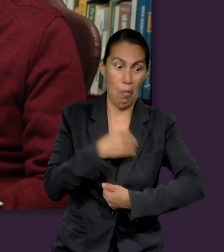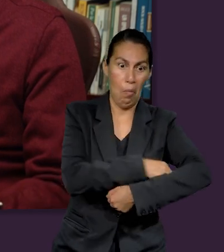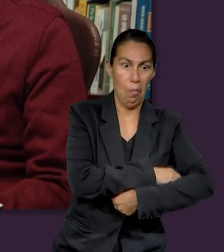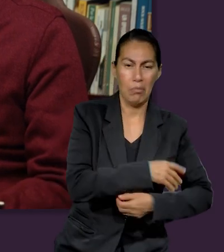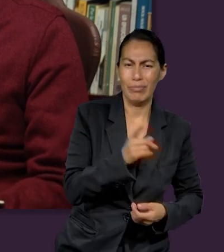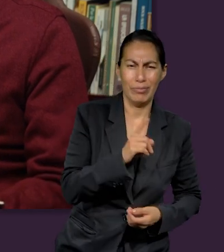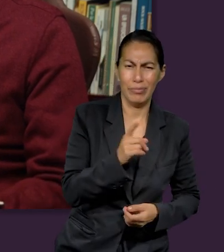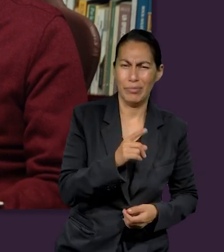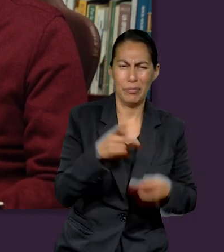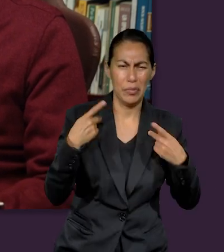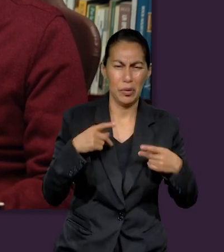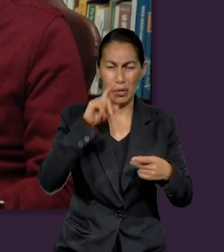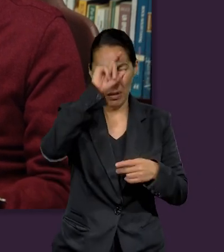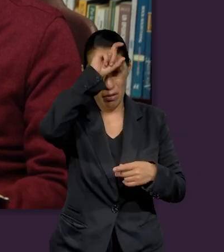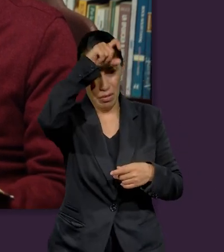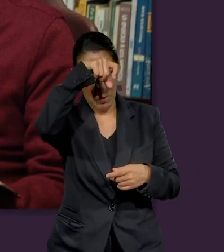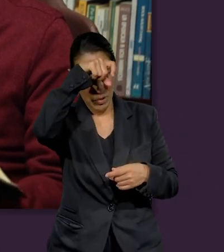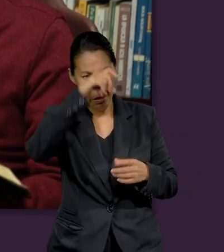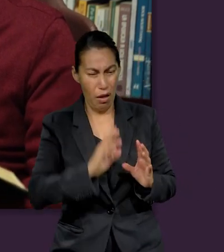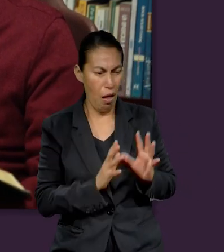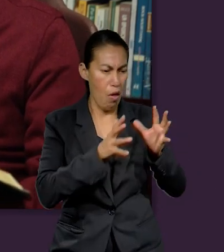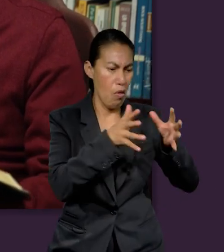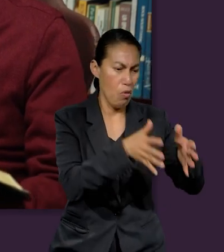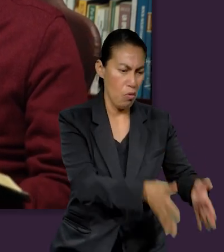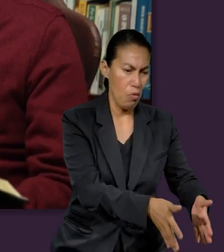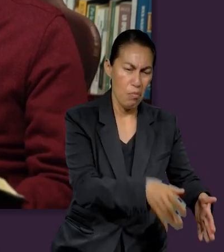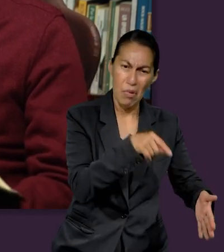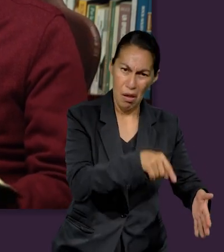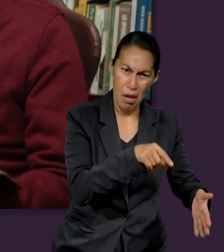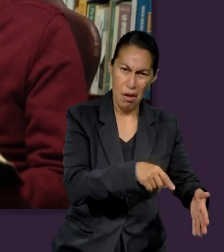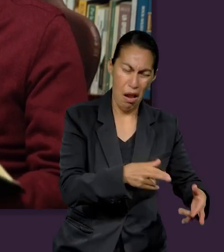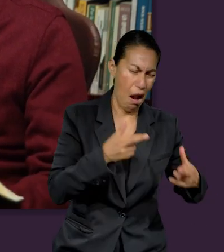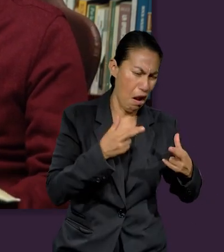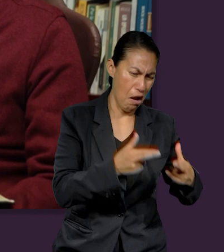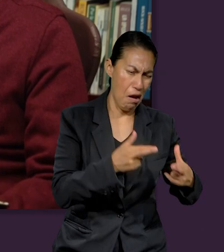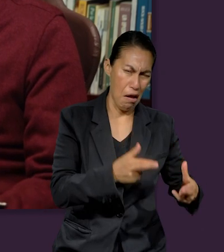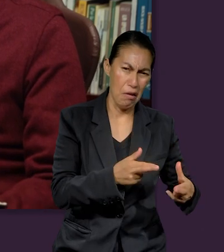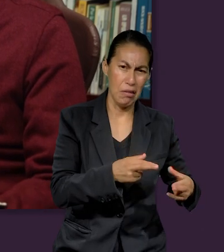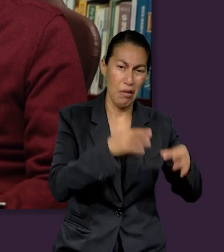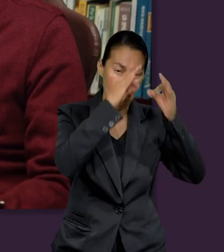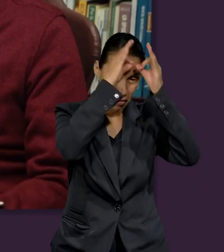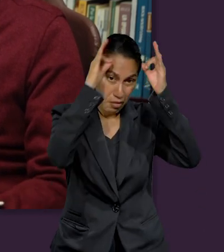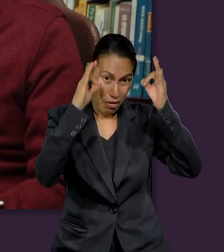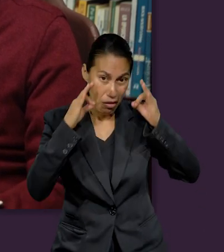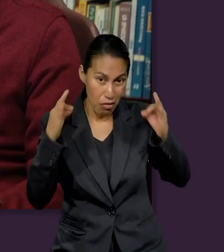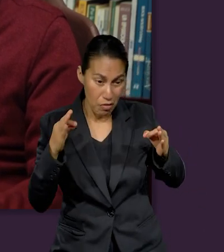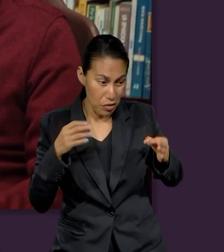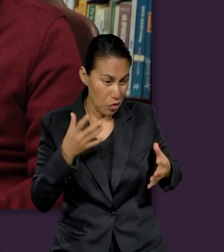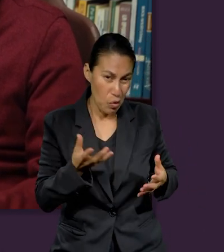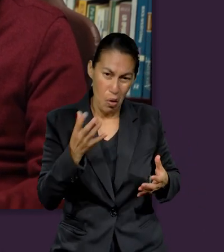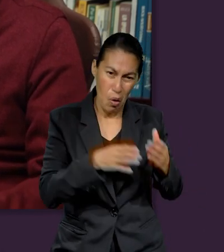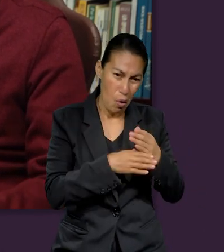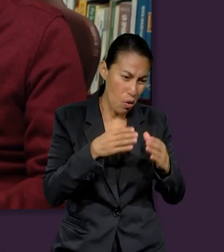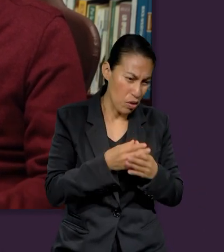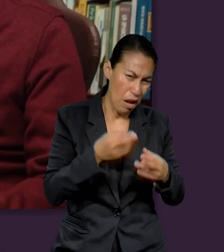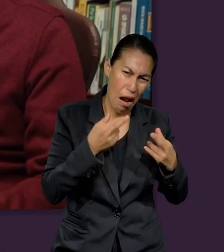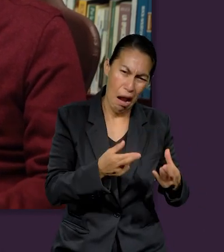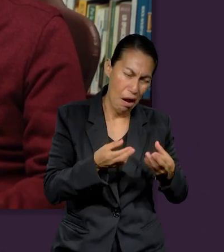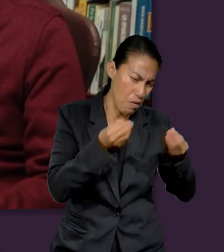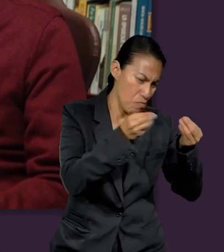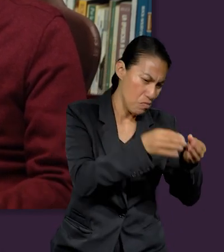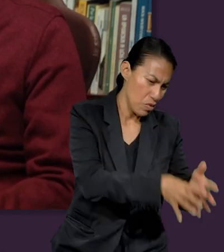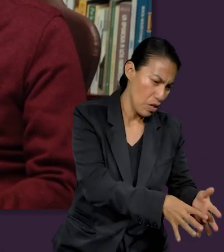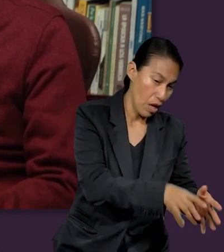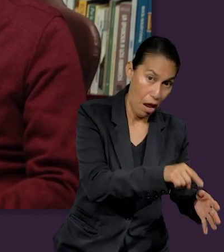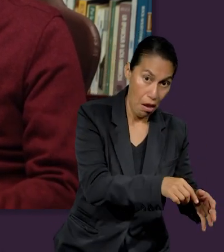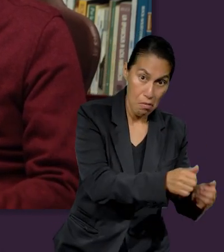Por más que los egipcios llenaron sus tumbas de riqueza los faraones al final no se llevaron nada vinieron